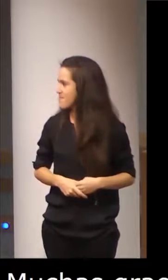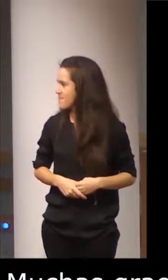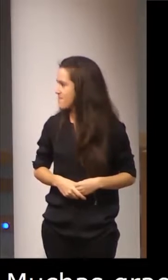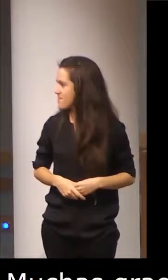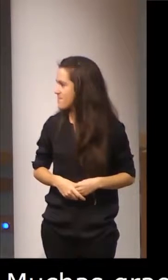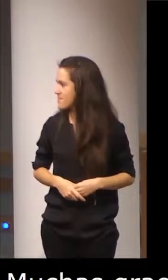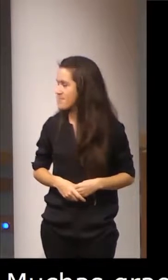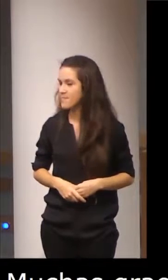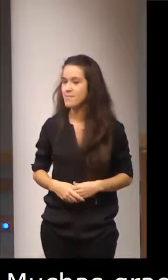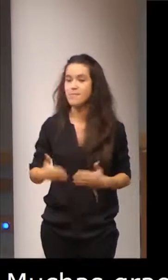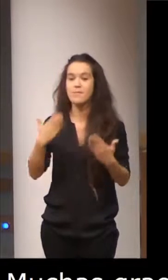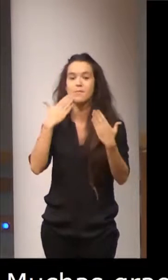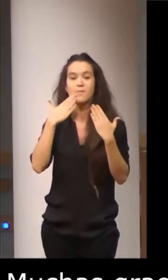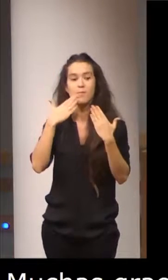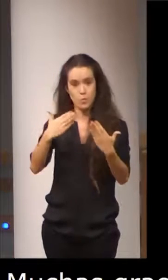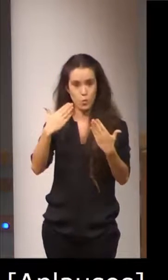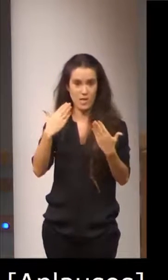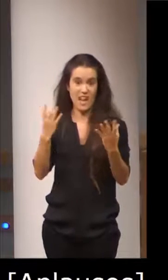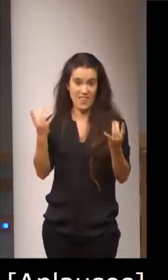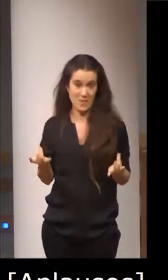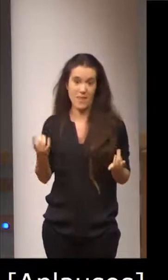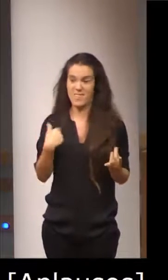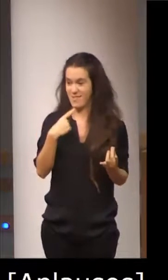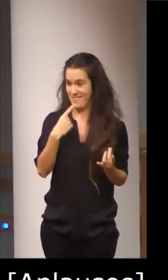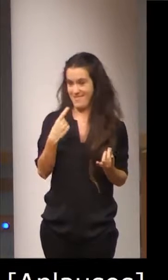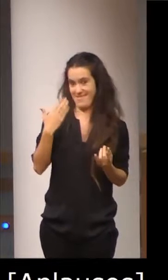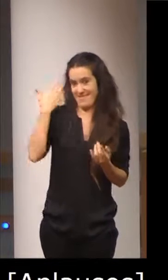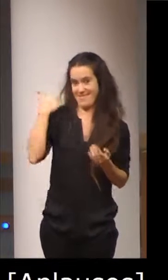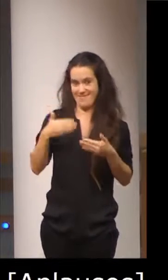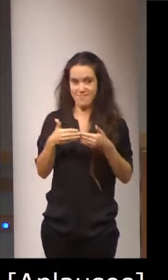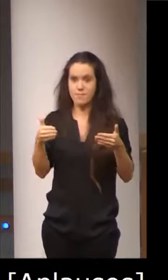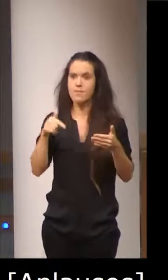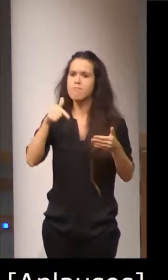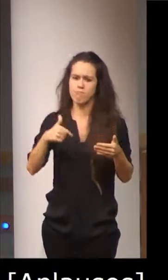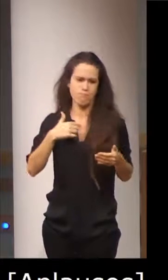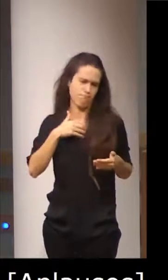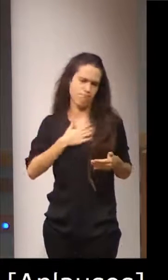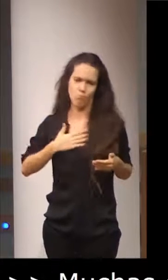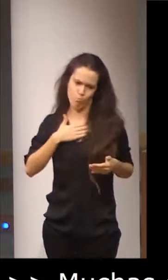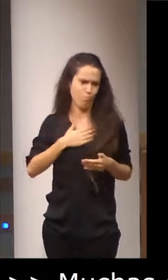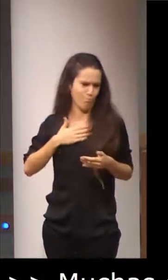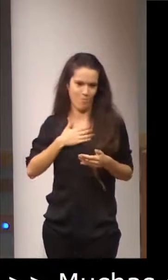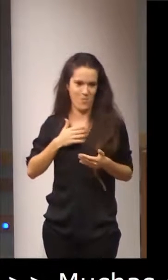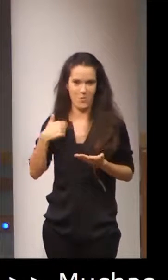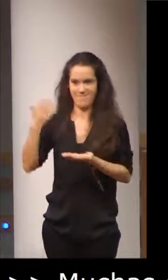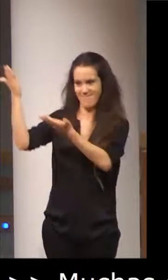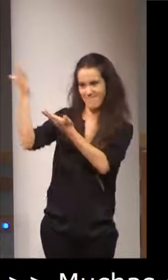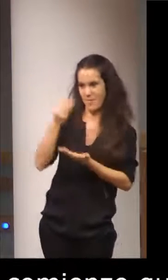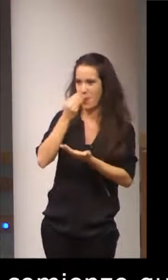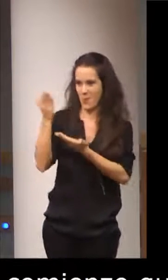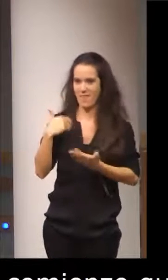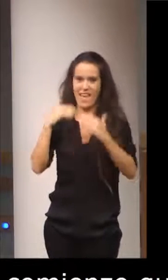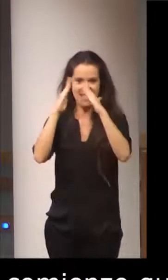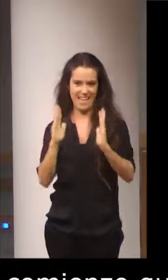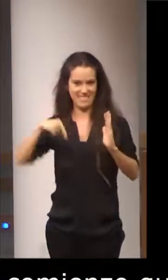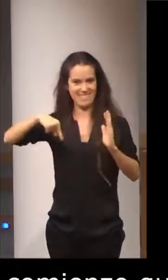muchas gracias Mercedes bueno les decía al comienzo que estaba hoy muy satisfecho de acogerles aquí en nuestra casa en la